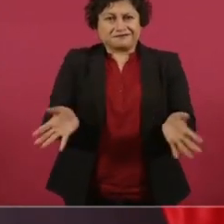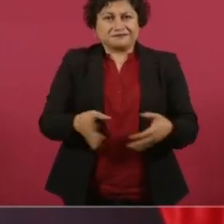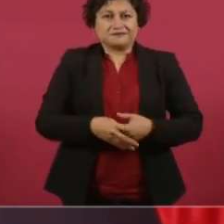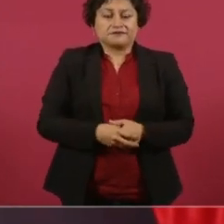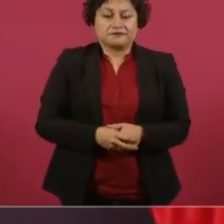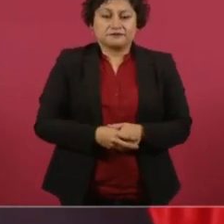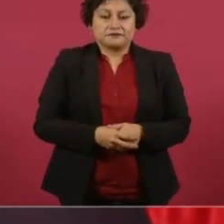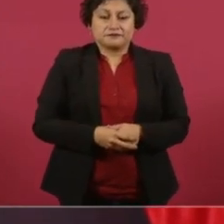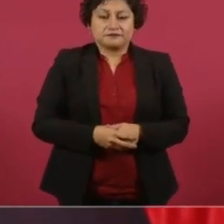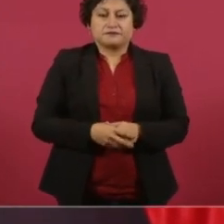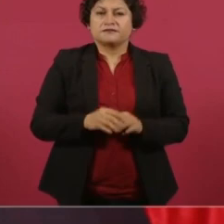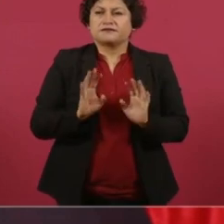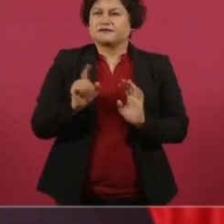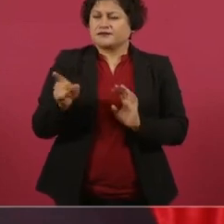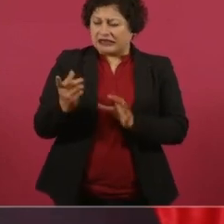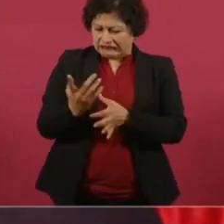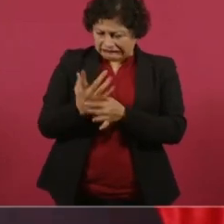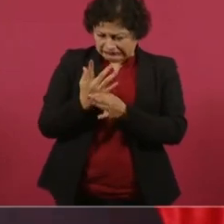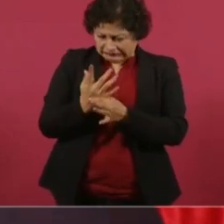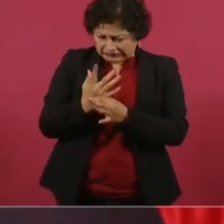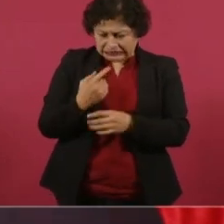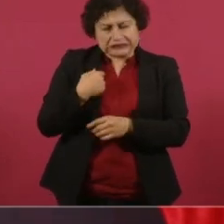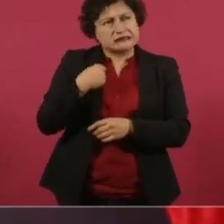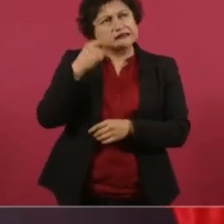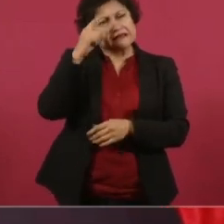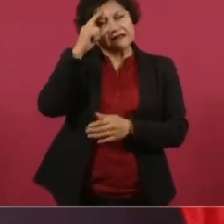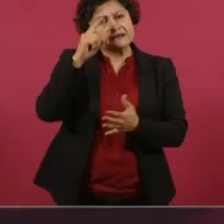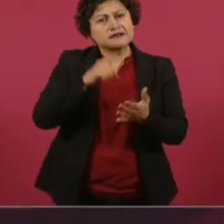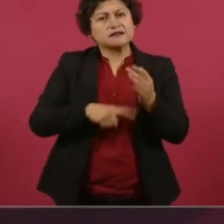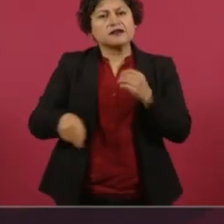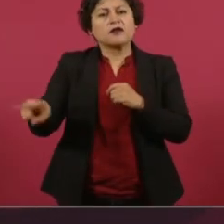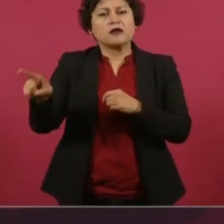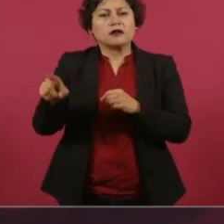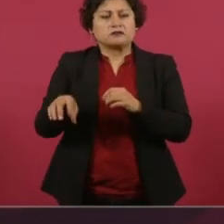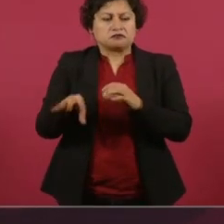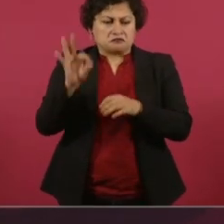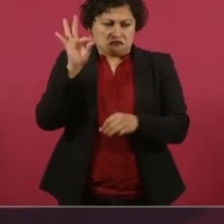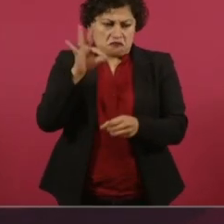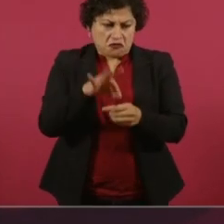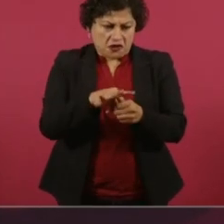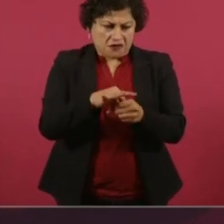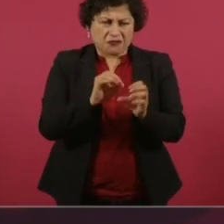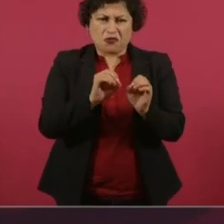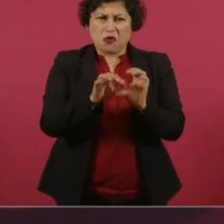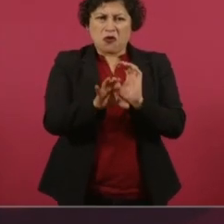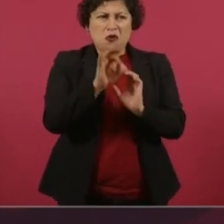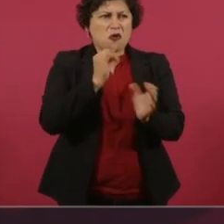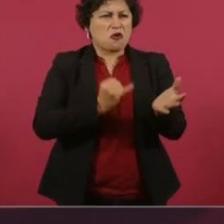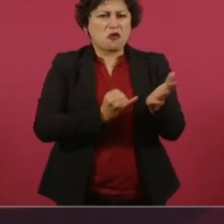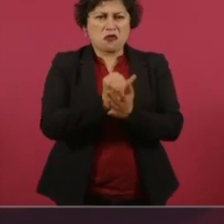votamos, no sé si dice votamos o decidimos por la democracia,